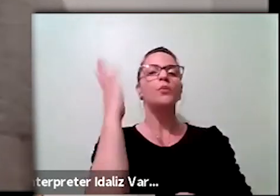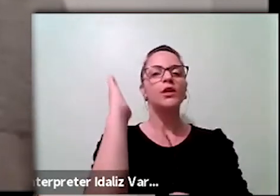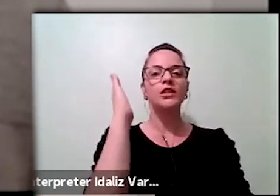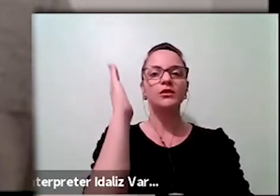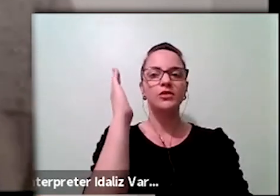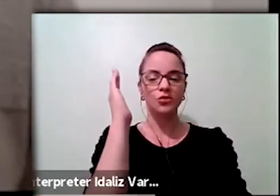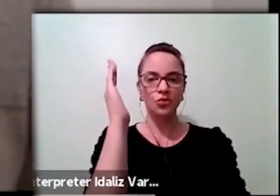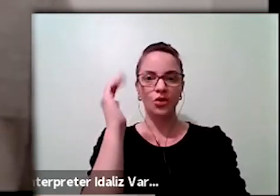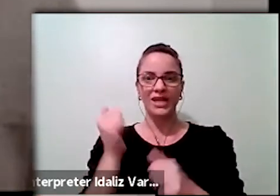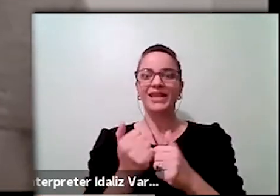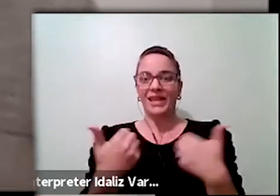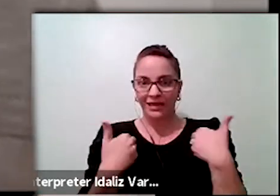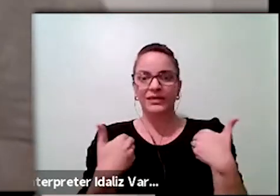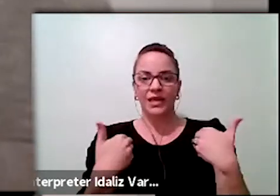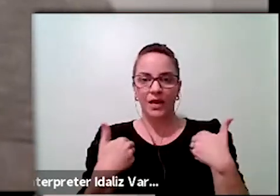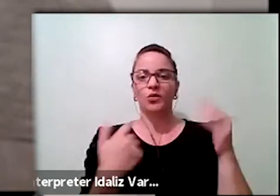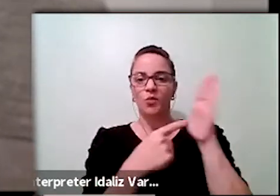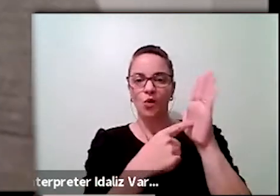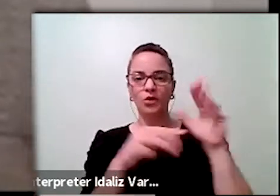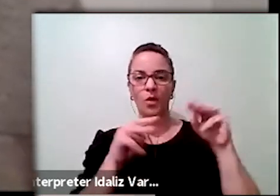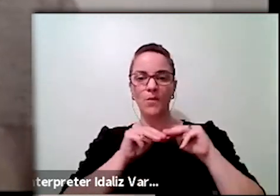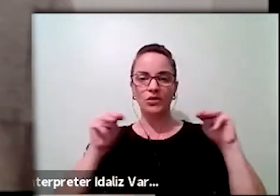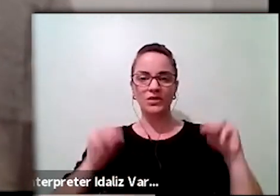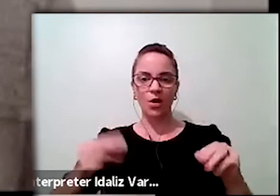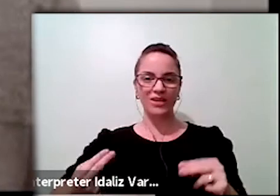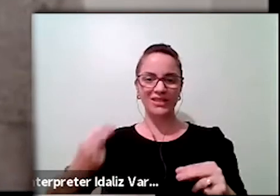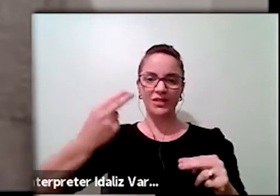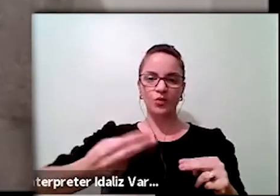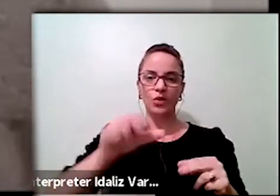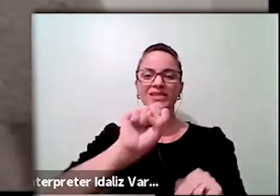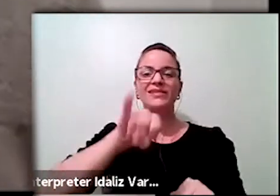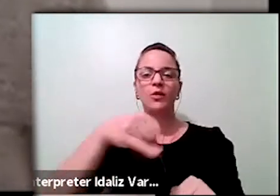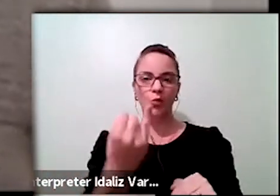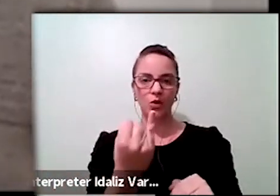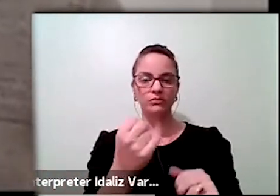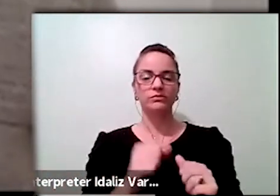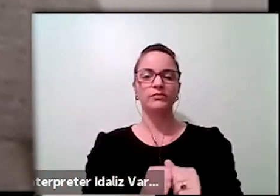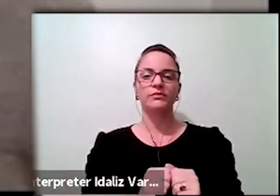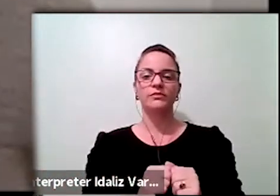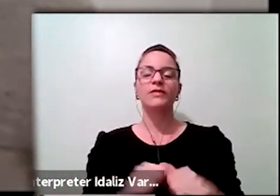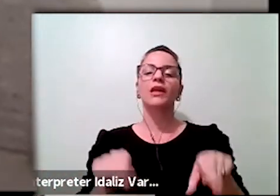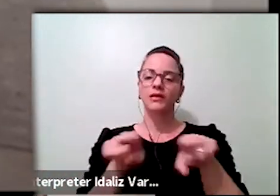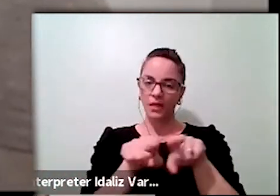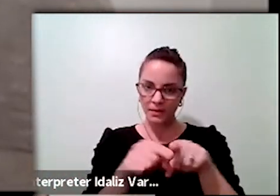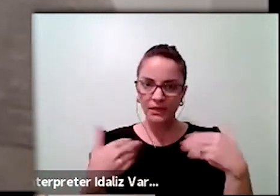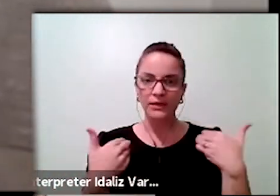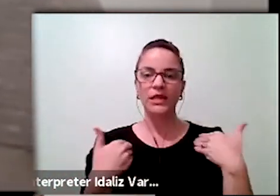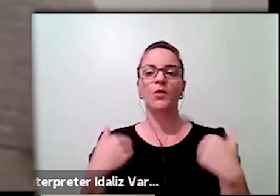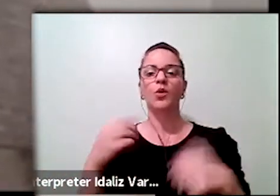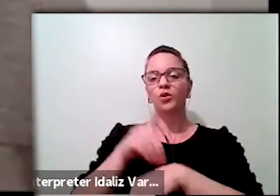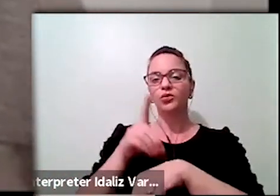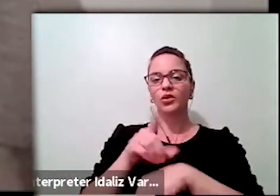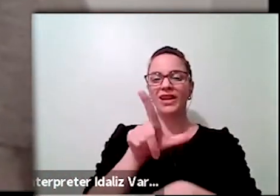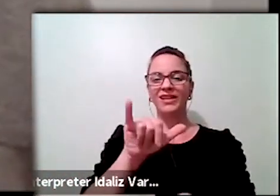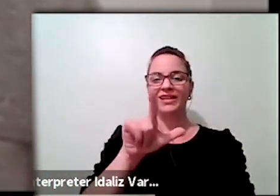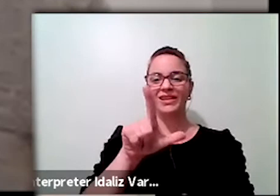mismo en muestra en el Museo de la Historia de San Juan. También tenemos a la doctora Lillian